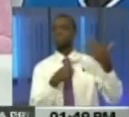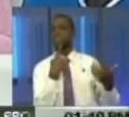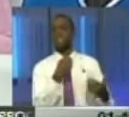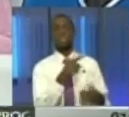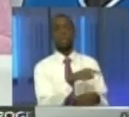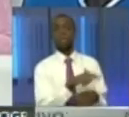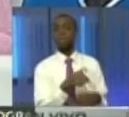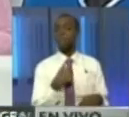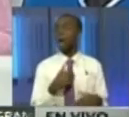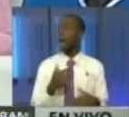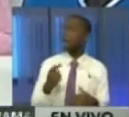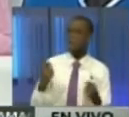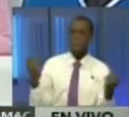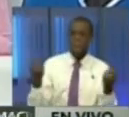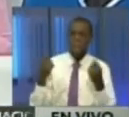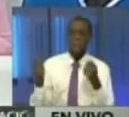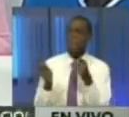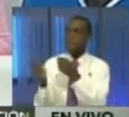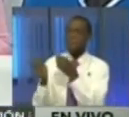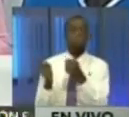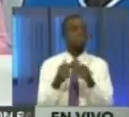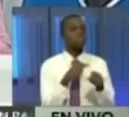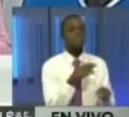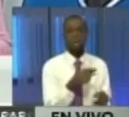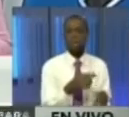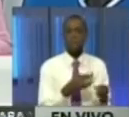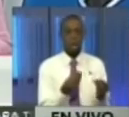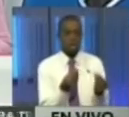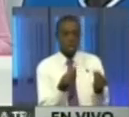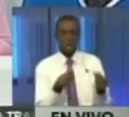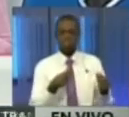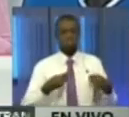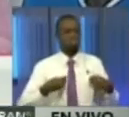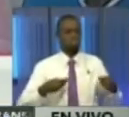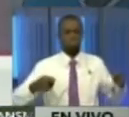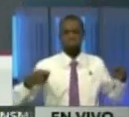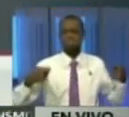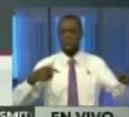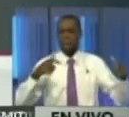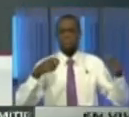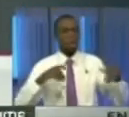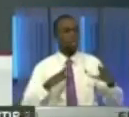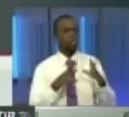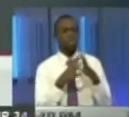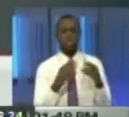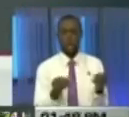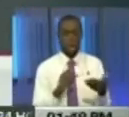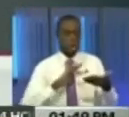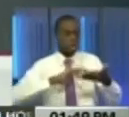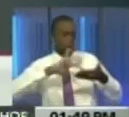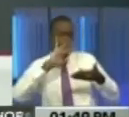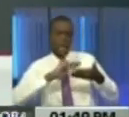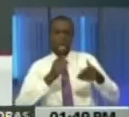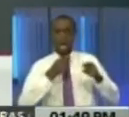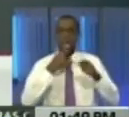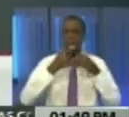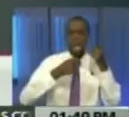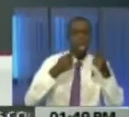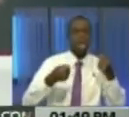recursos económicos ni en los recursos políticos. Todo es útil, incluso